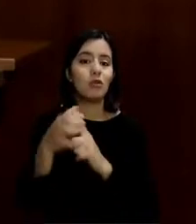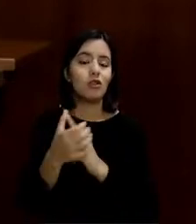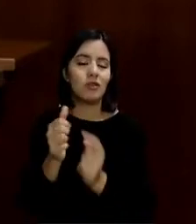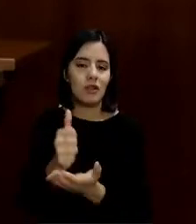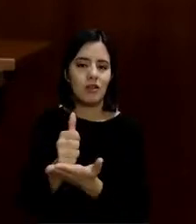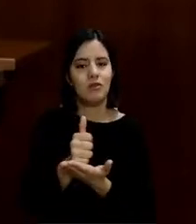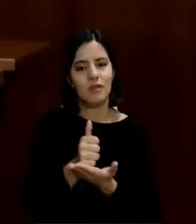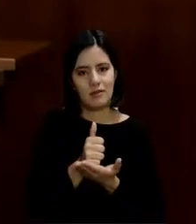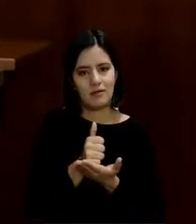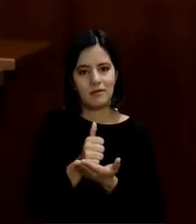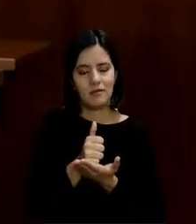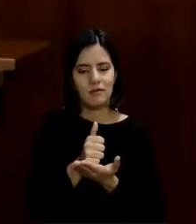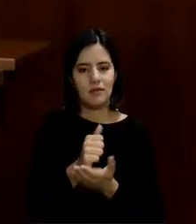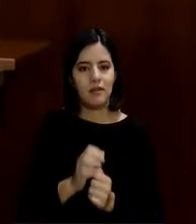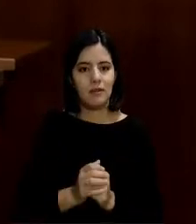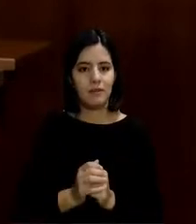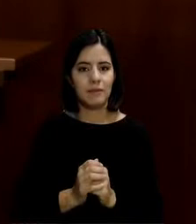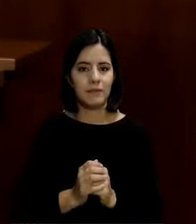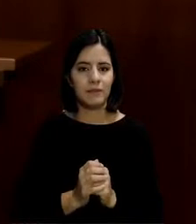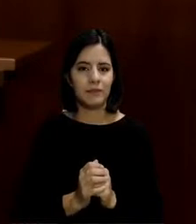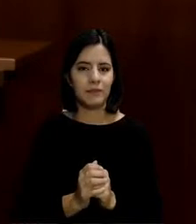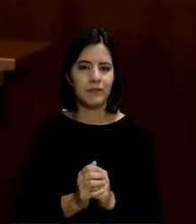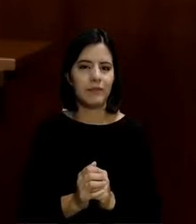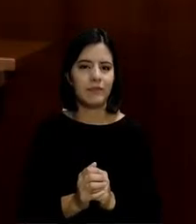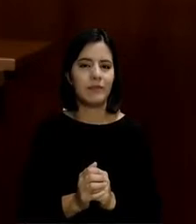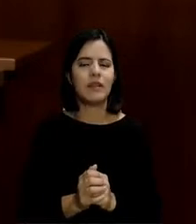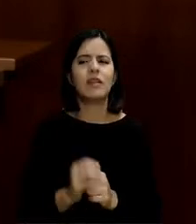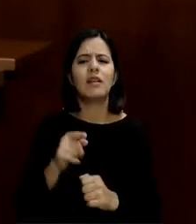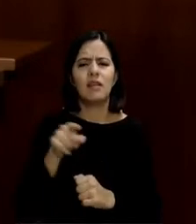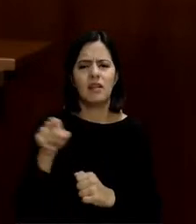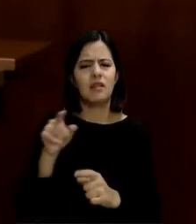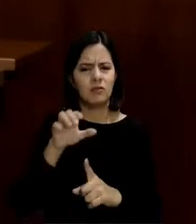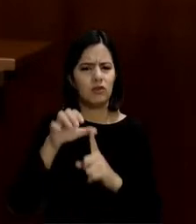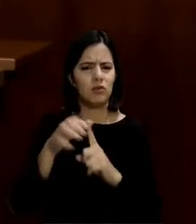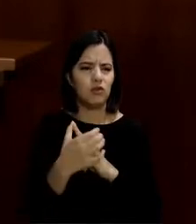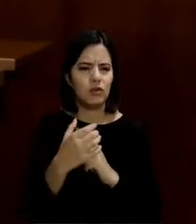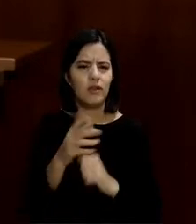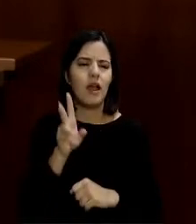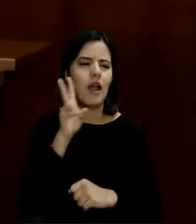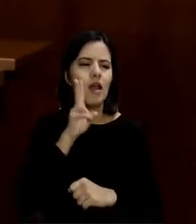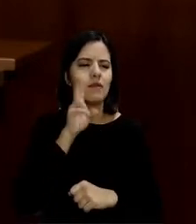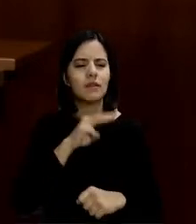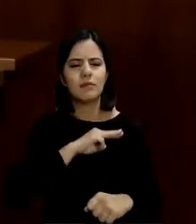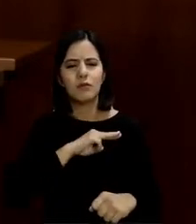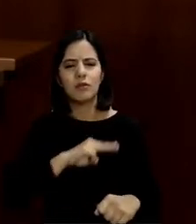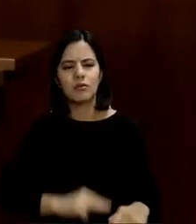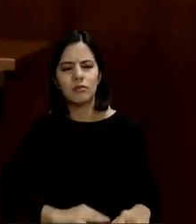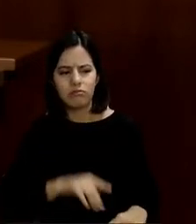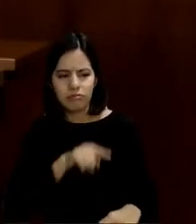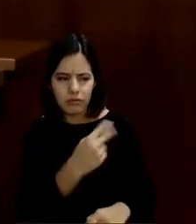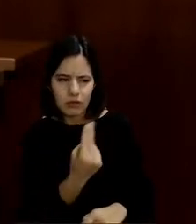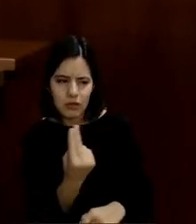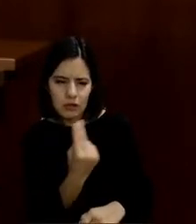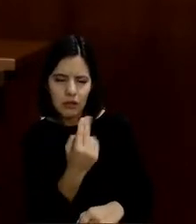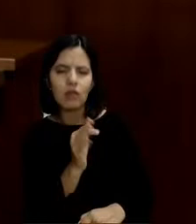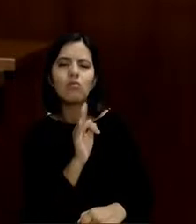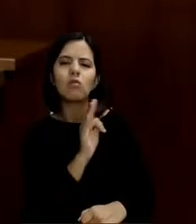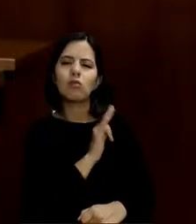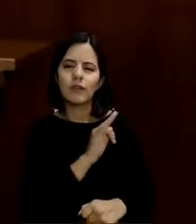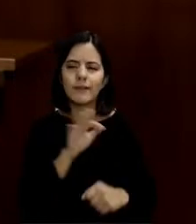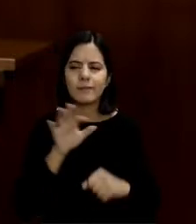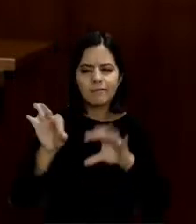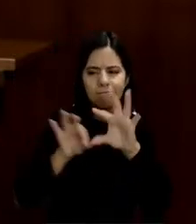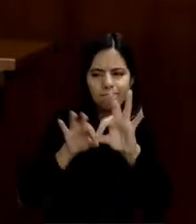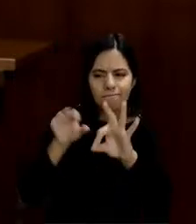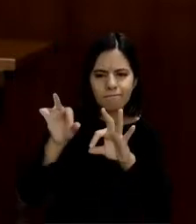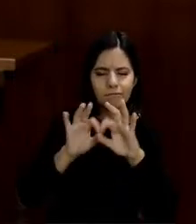ayuntamiento, las cuales, en función de las necesidades del municipio, podrán instalarse y ser integradas por